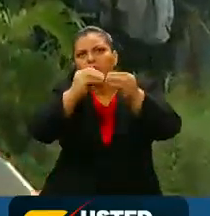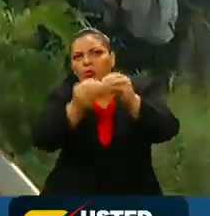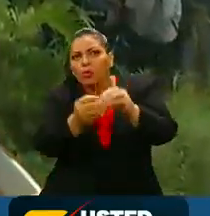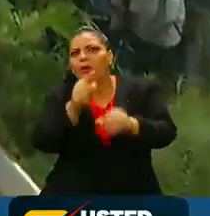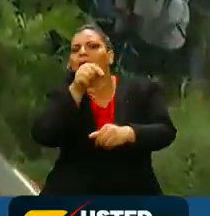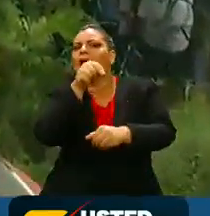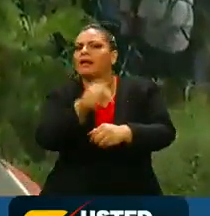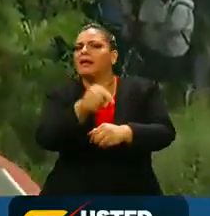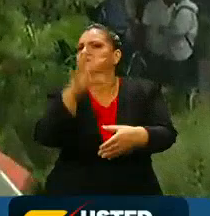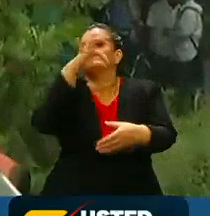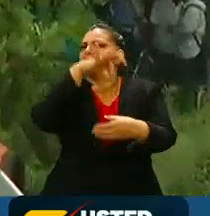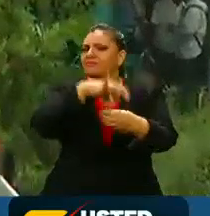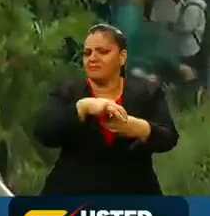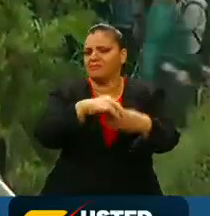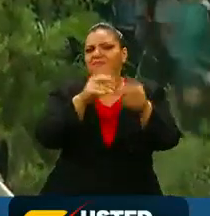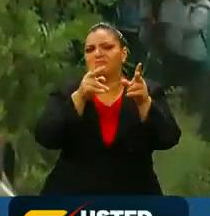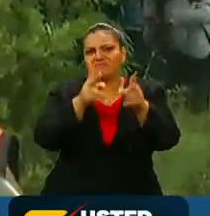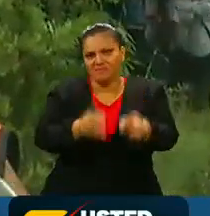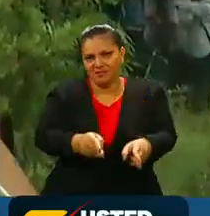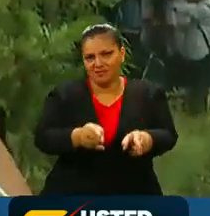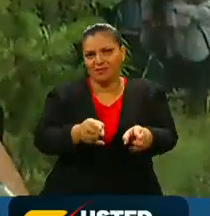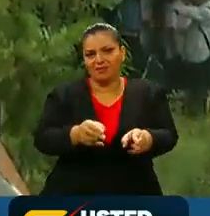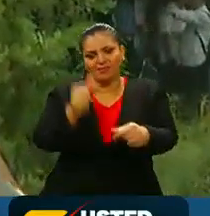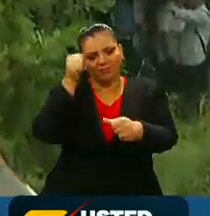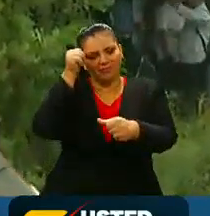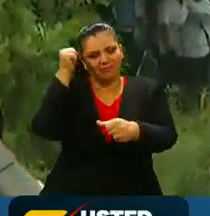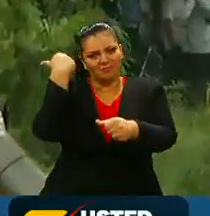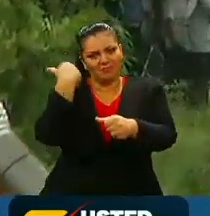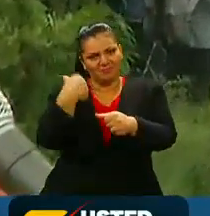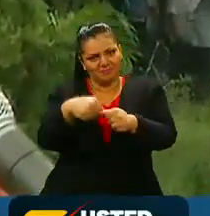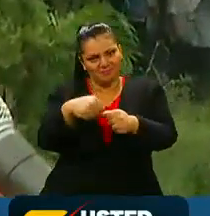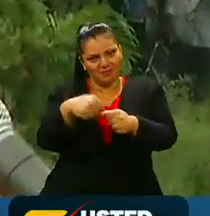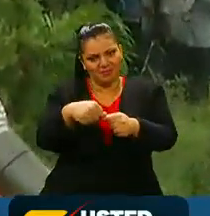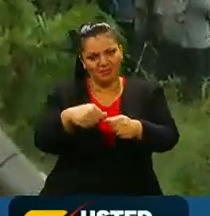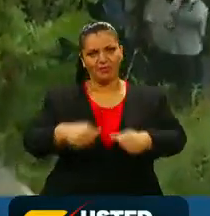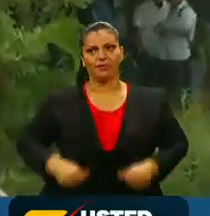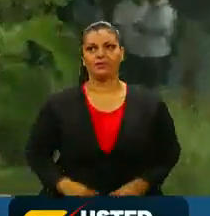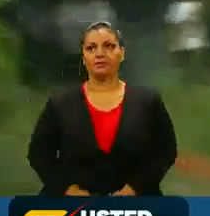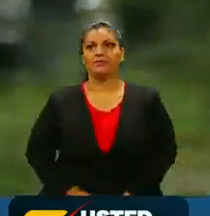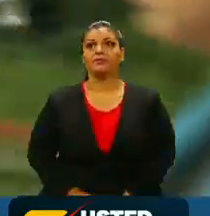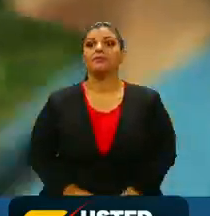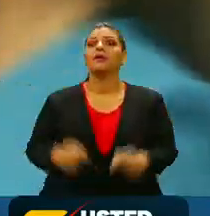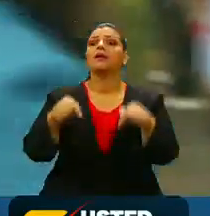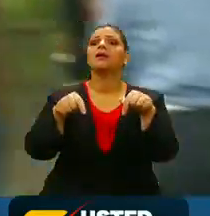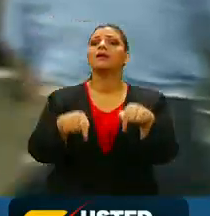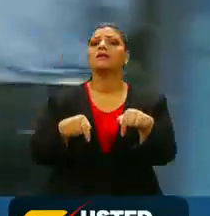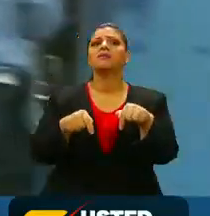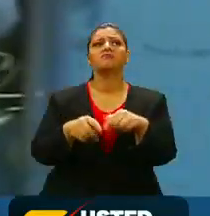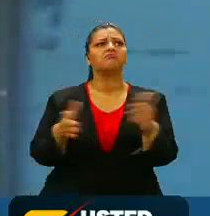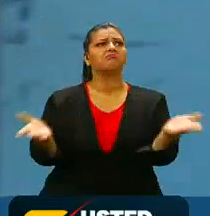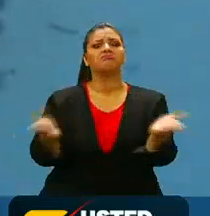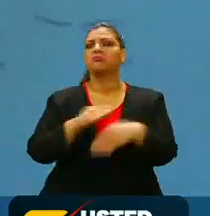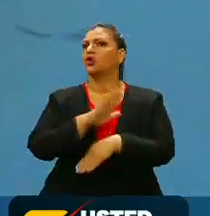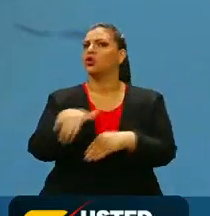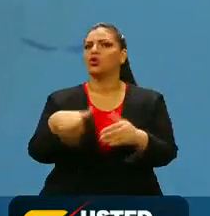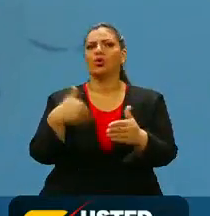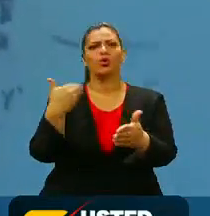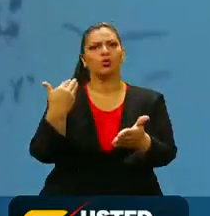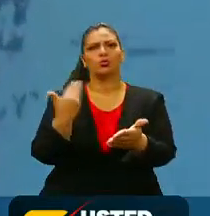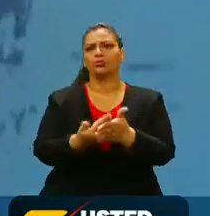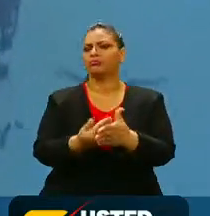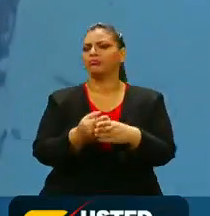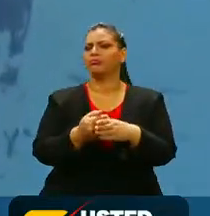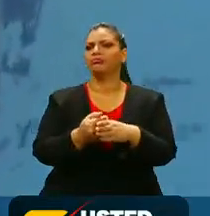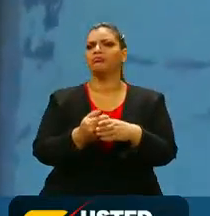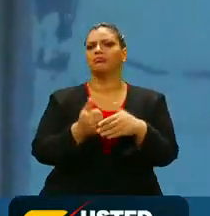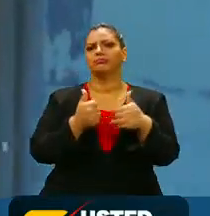no está todo igual que la vez pasada, ¿no? Que imagino que en otros colegios han de haber cambiado, pero ese es el único problema por ahora, por ahí sí no tenemos